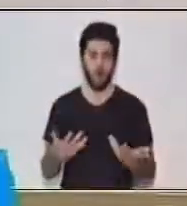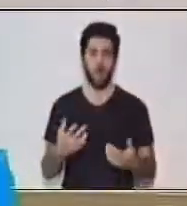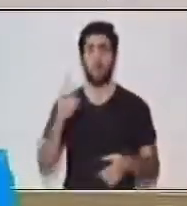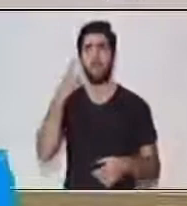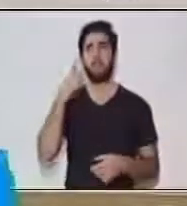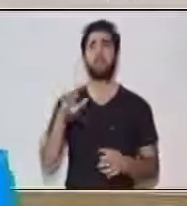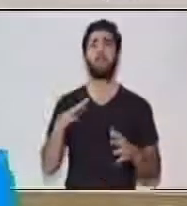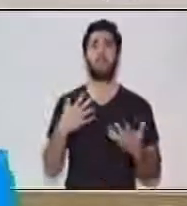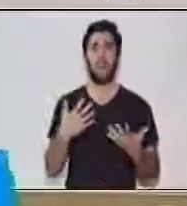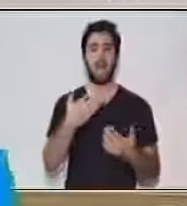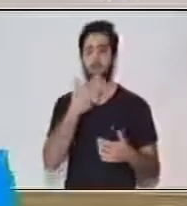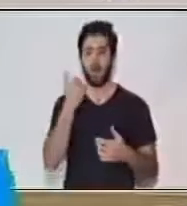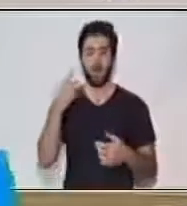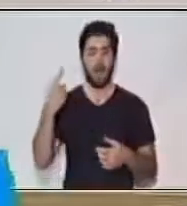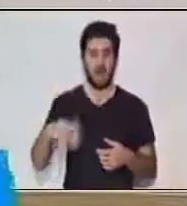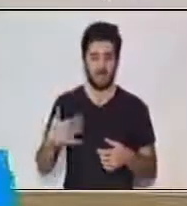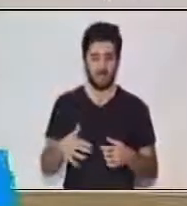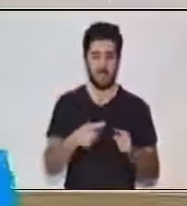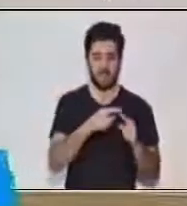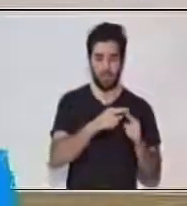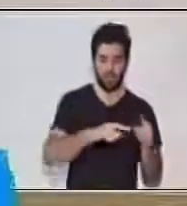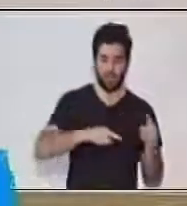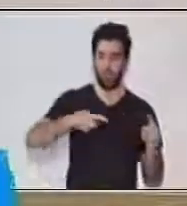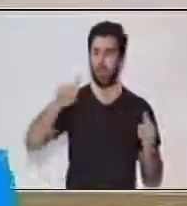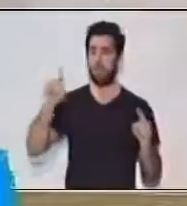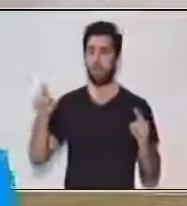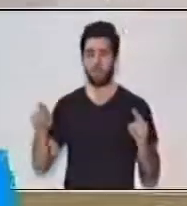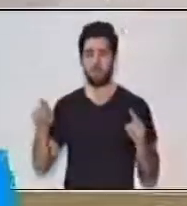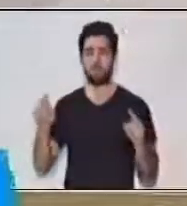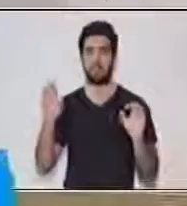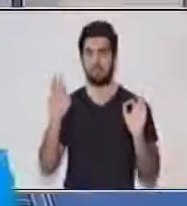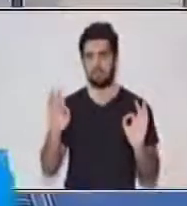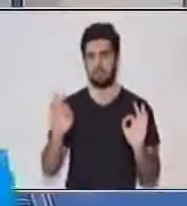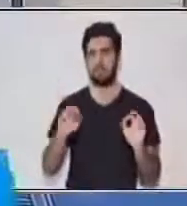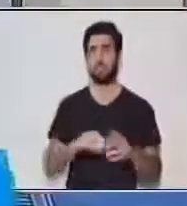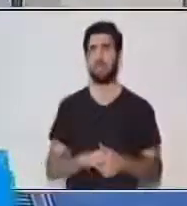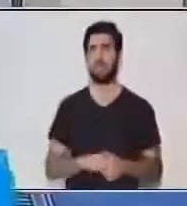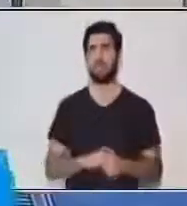para aceleración. Recordando que la aceleración es máxima